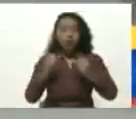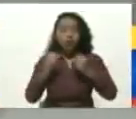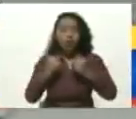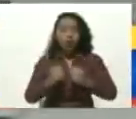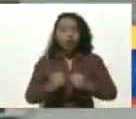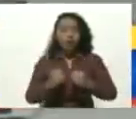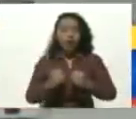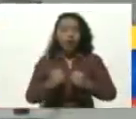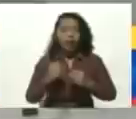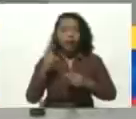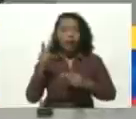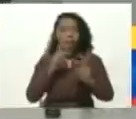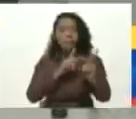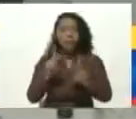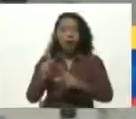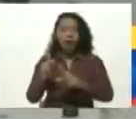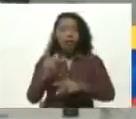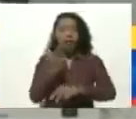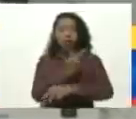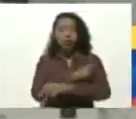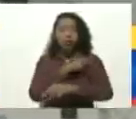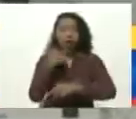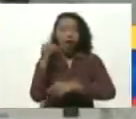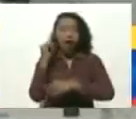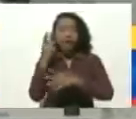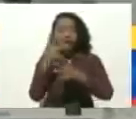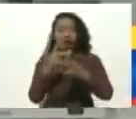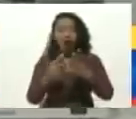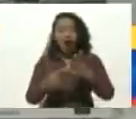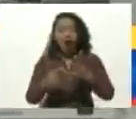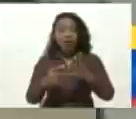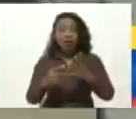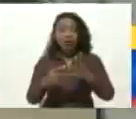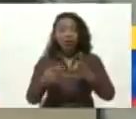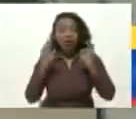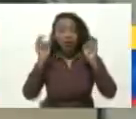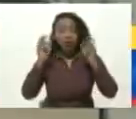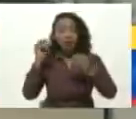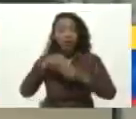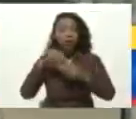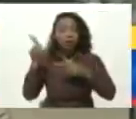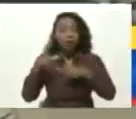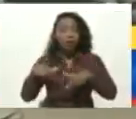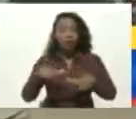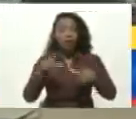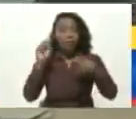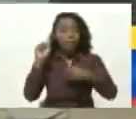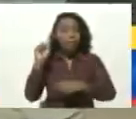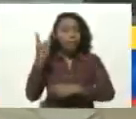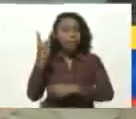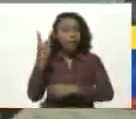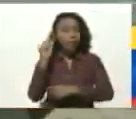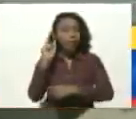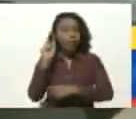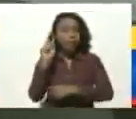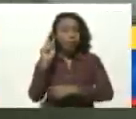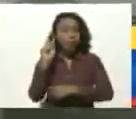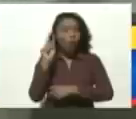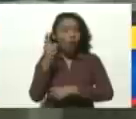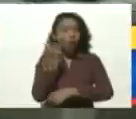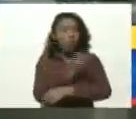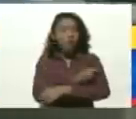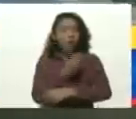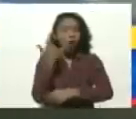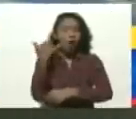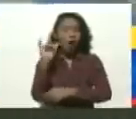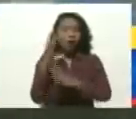del despliegue del plan de vacunación, que tiene varios componentes también dentro de esta área, presidente. Primero, los puntos de vacunación que